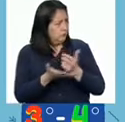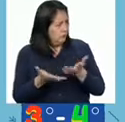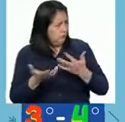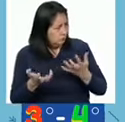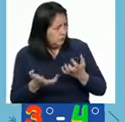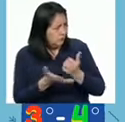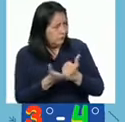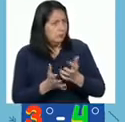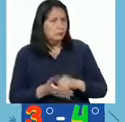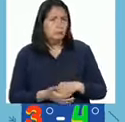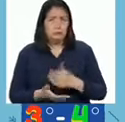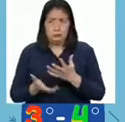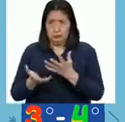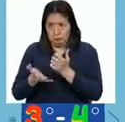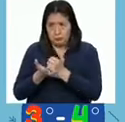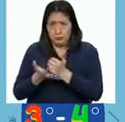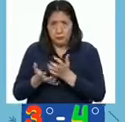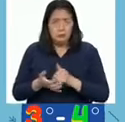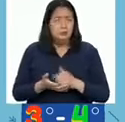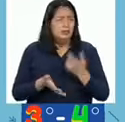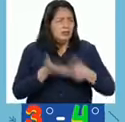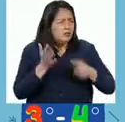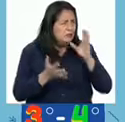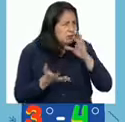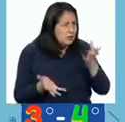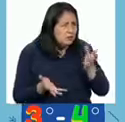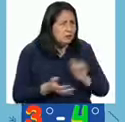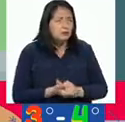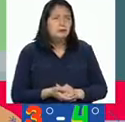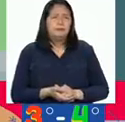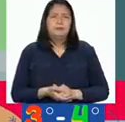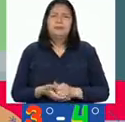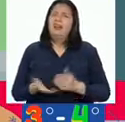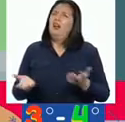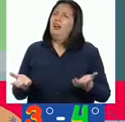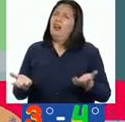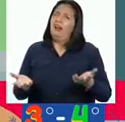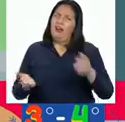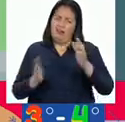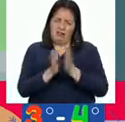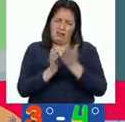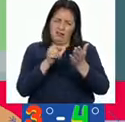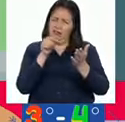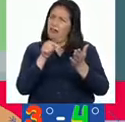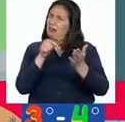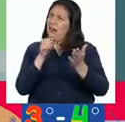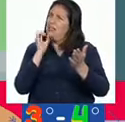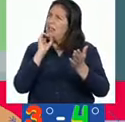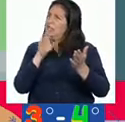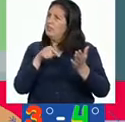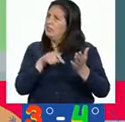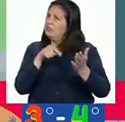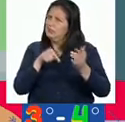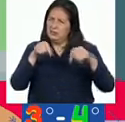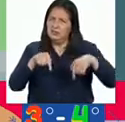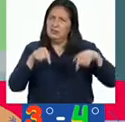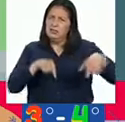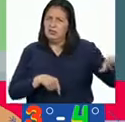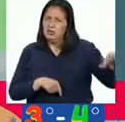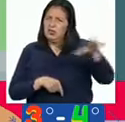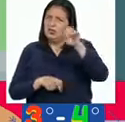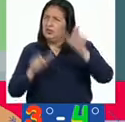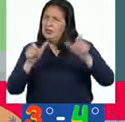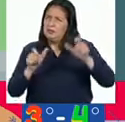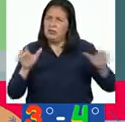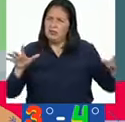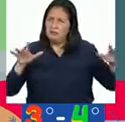Pablo. ¿Quieres que te ayude? ¿Qué estás buscando? En este folleto dice que estamos en el espacio